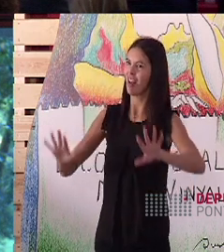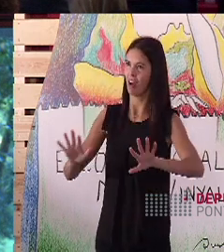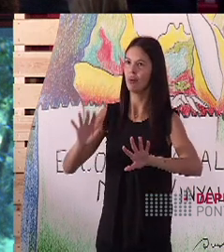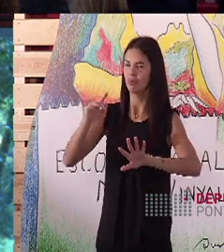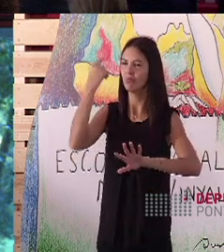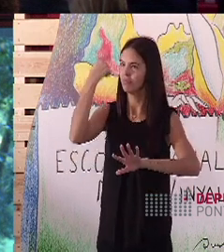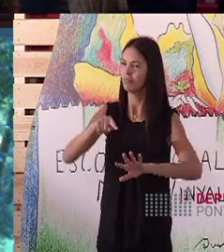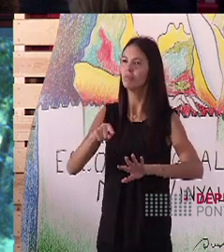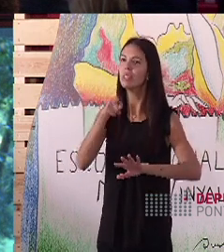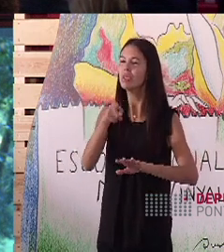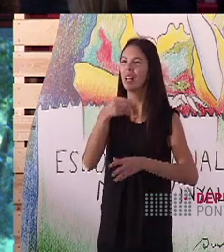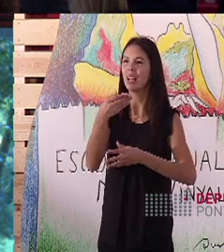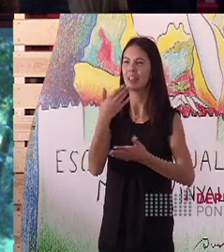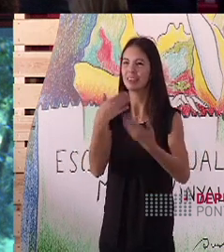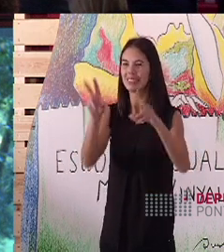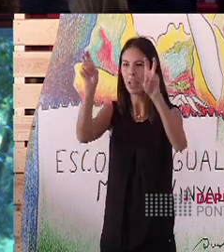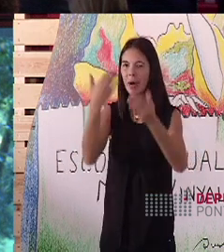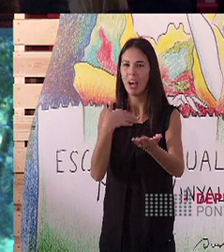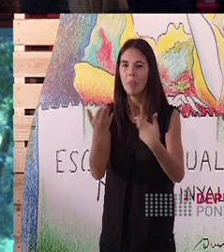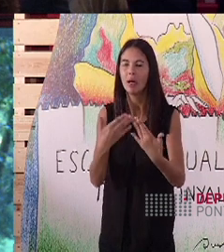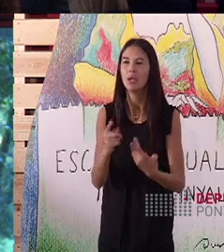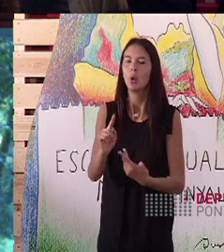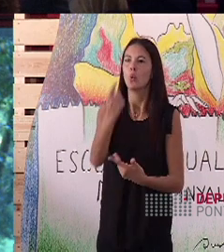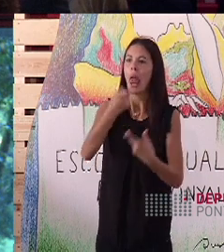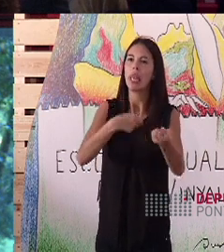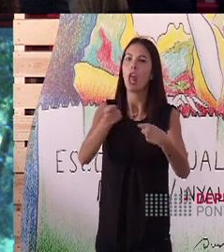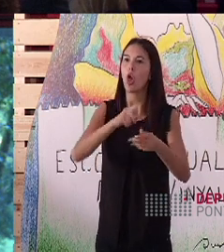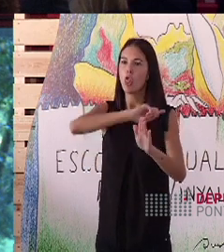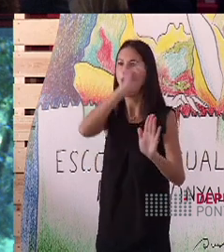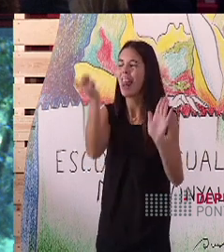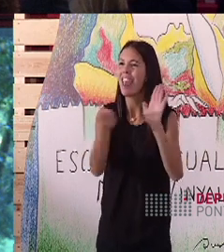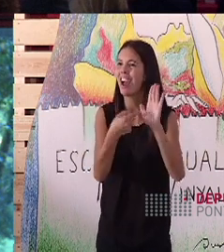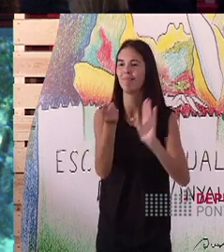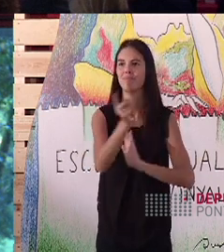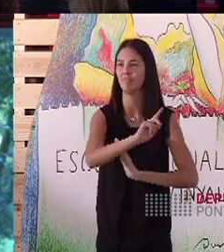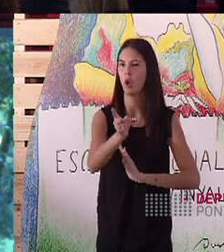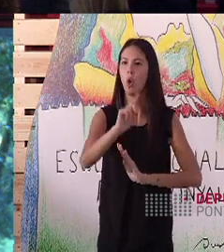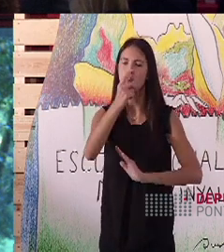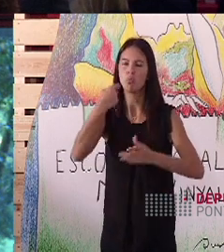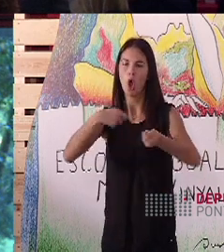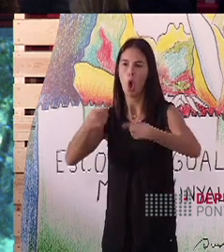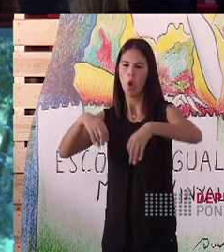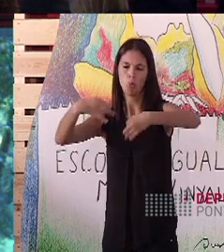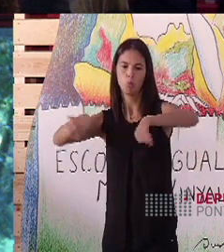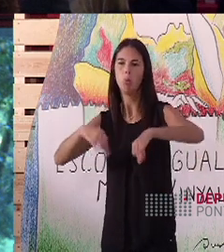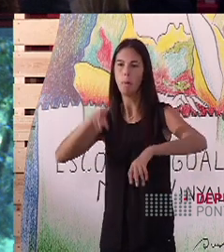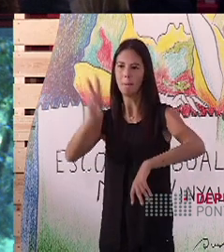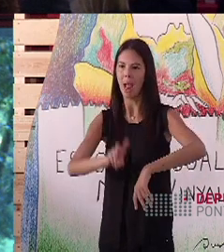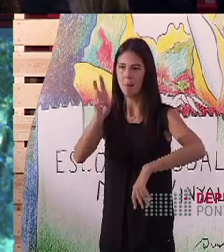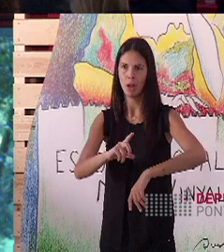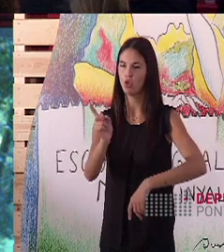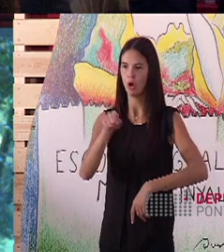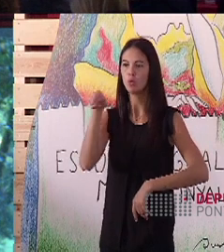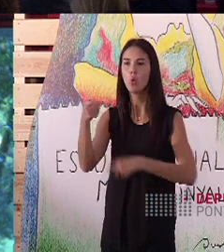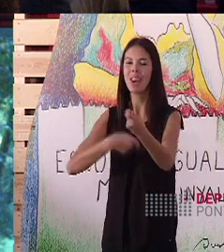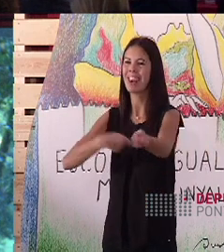claridad que de lo que se está hablando no es de un negocio legal ni de un negocio legítimo, sino de que de lo que estamos